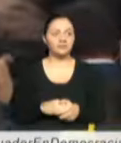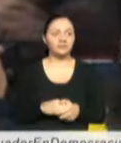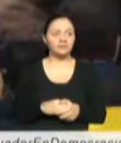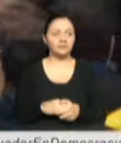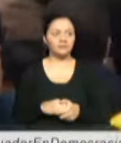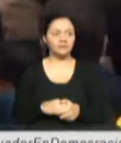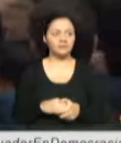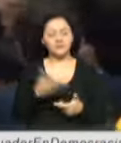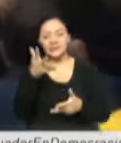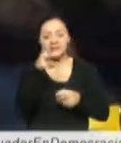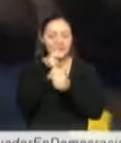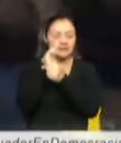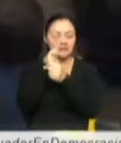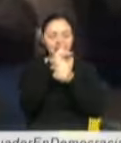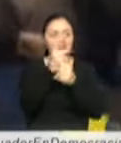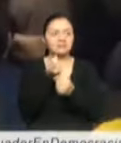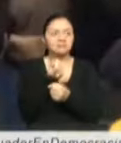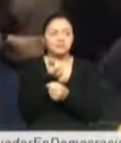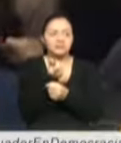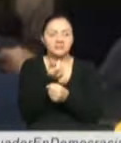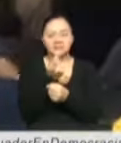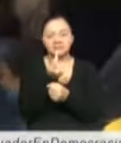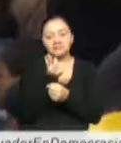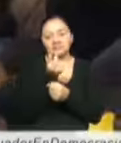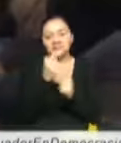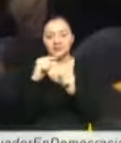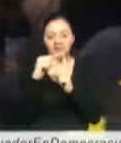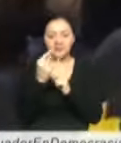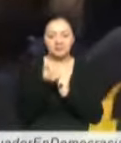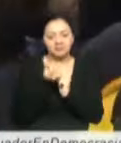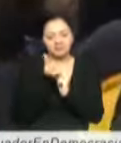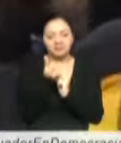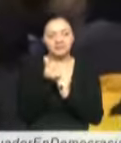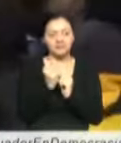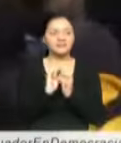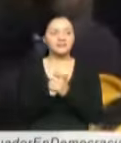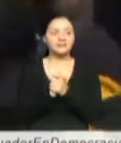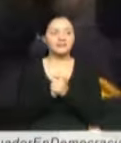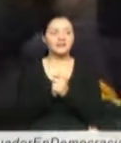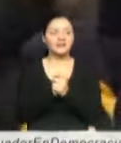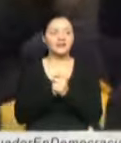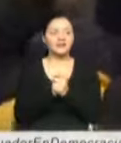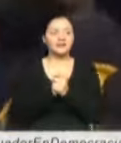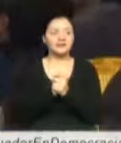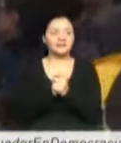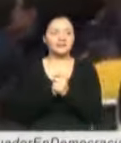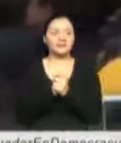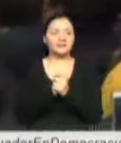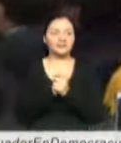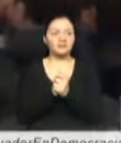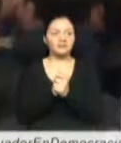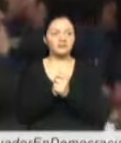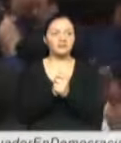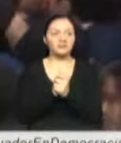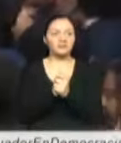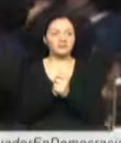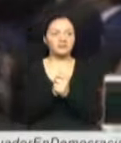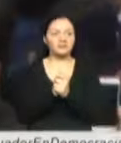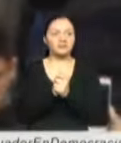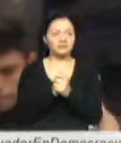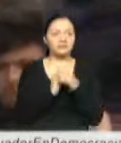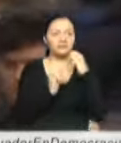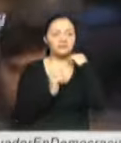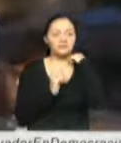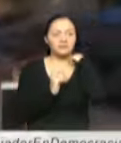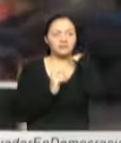Sí, eran unas breves declaraciones que ofrecía el presidente de la República a varios medios de comunicación que se han estado presentes. Escuchemos en este